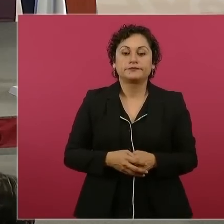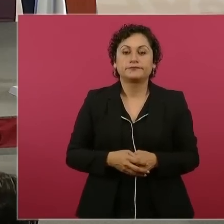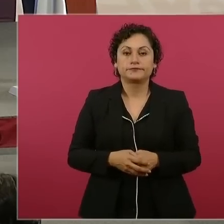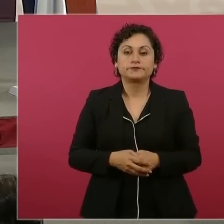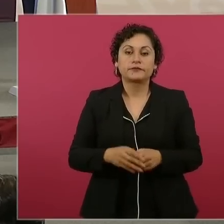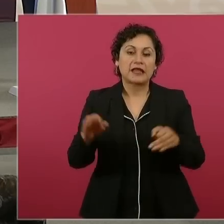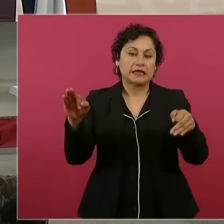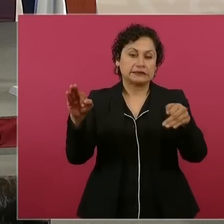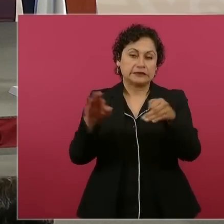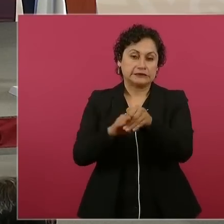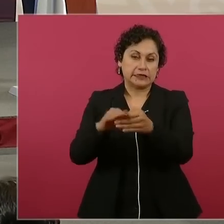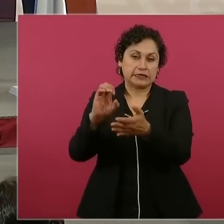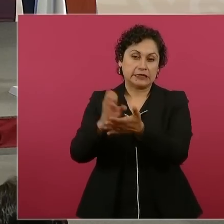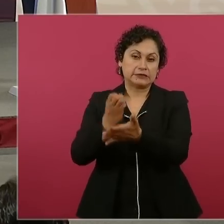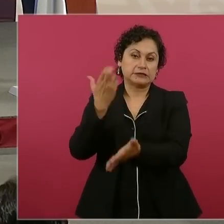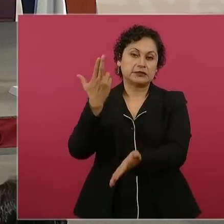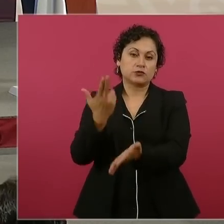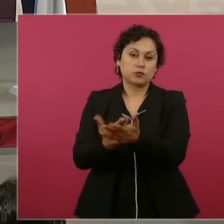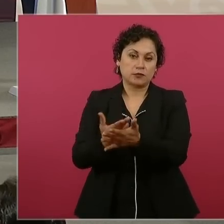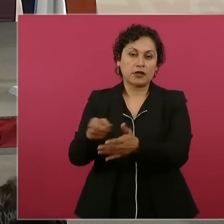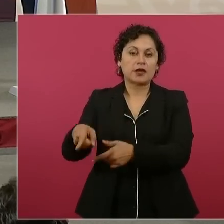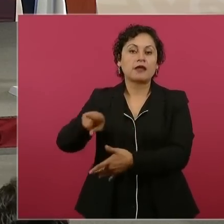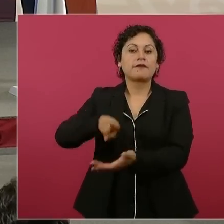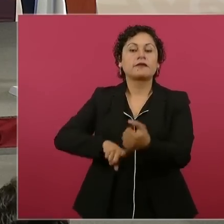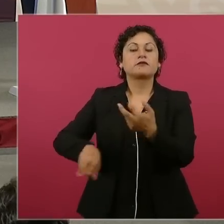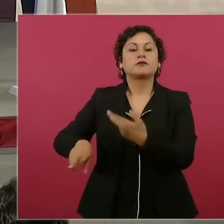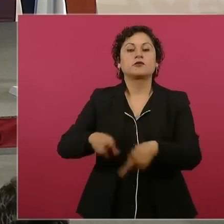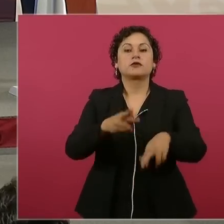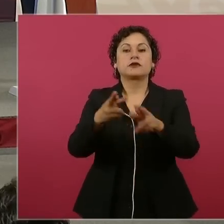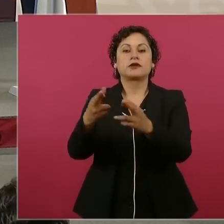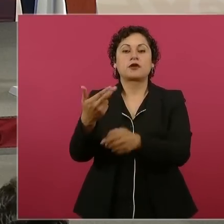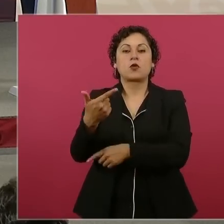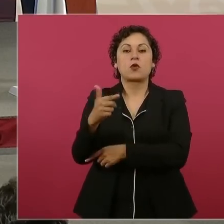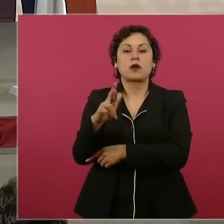a Chetumal está el río Grande, que